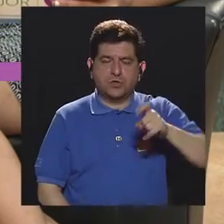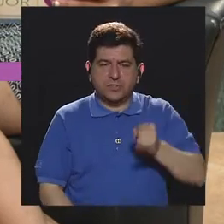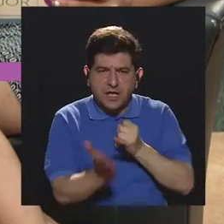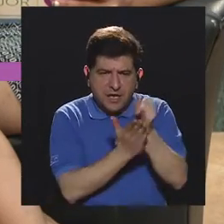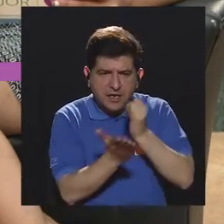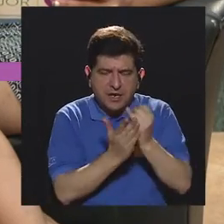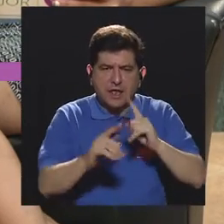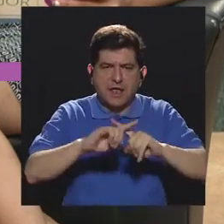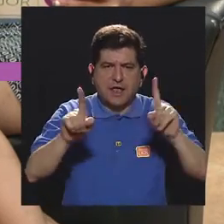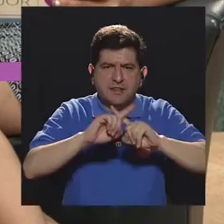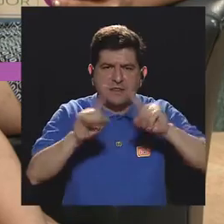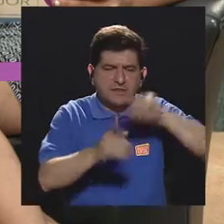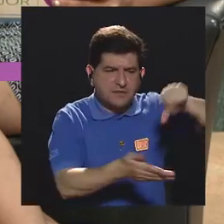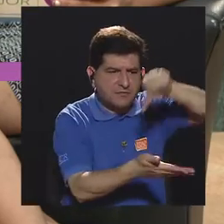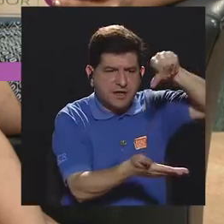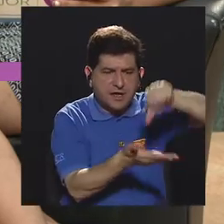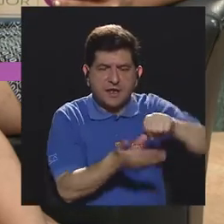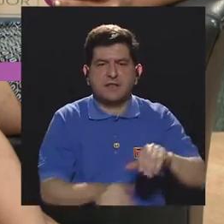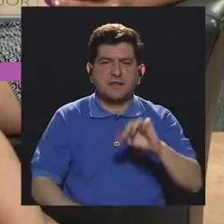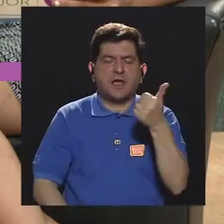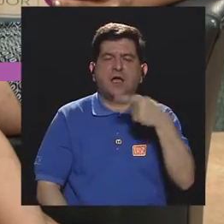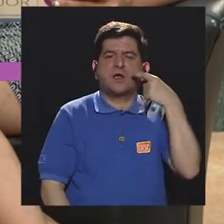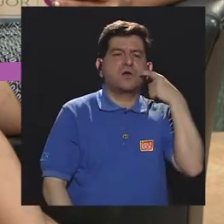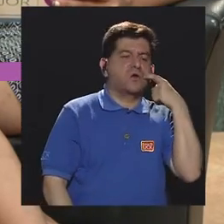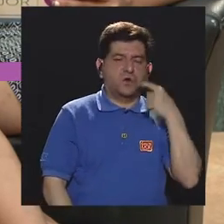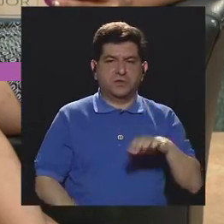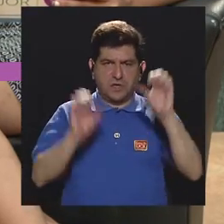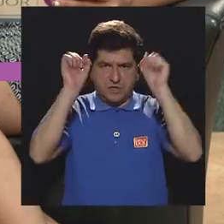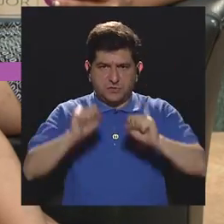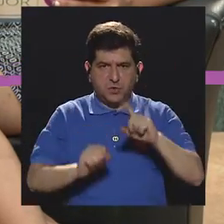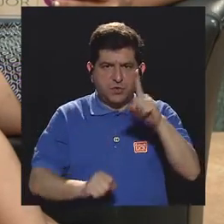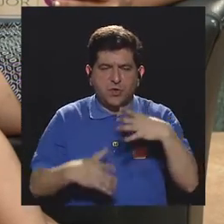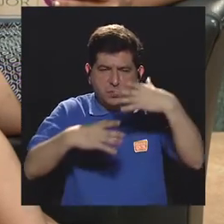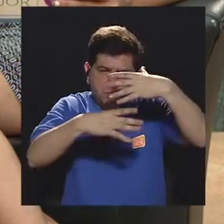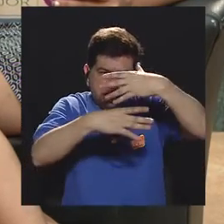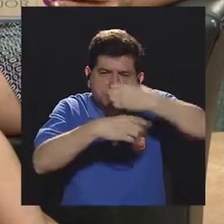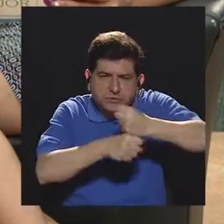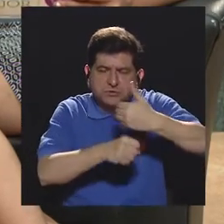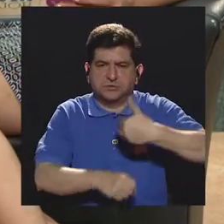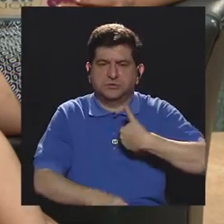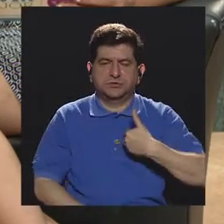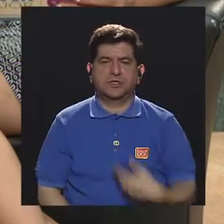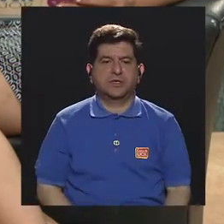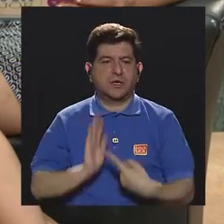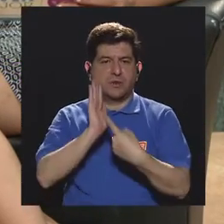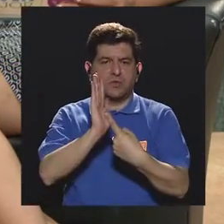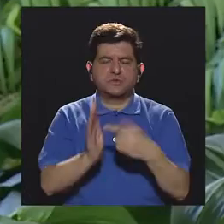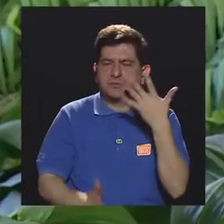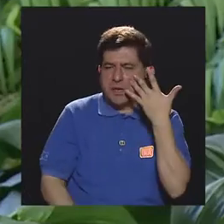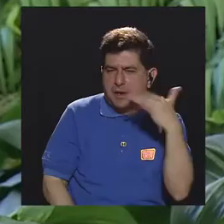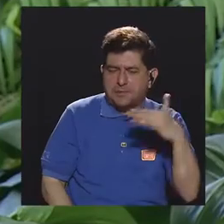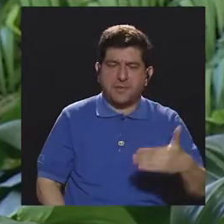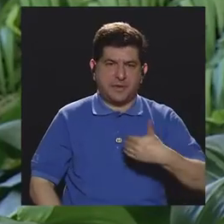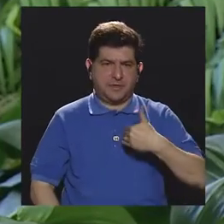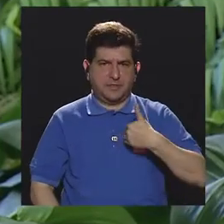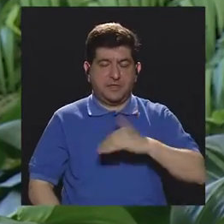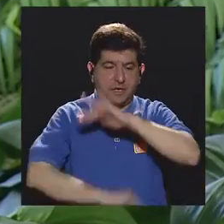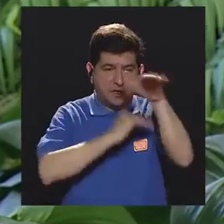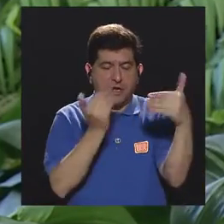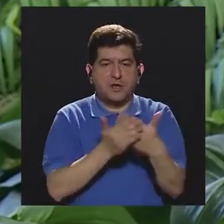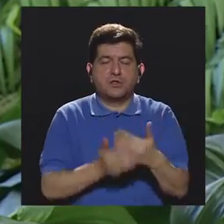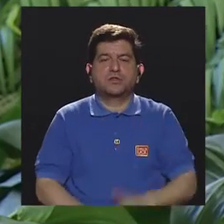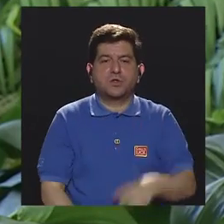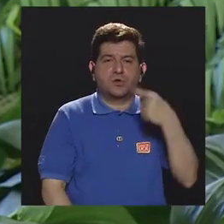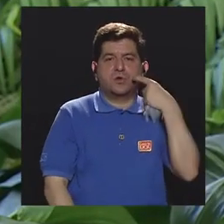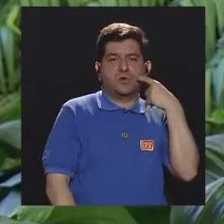investigación multicentro en otras adicciones para llegar a una síntesis que va a enseñar la similitud que existen entre